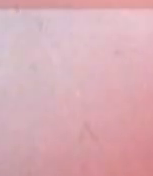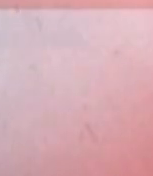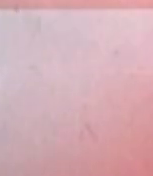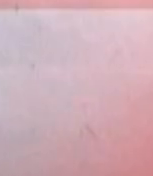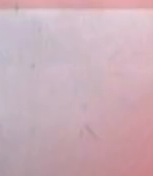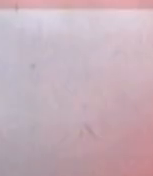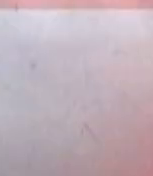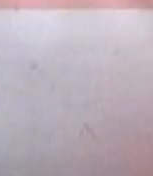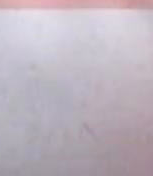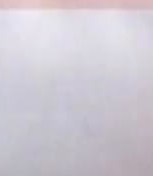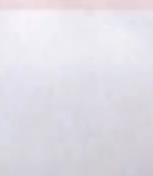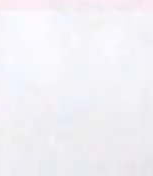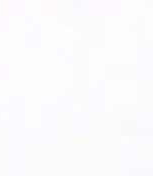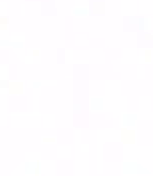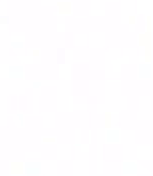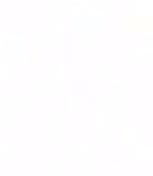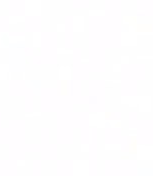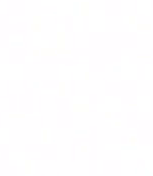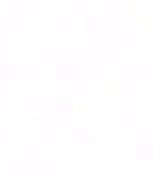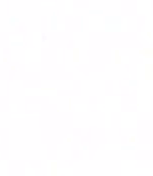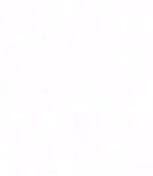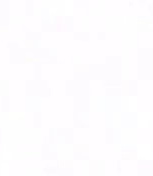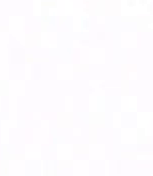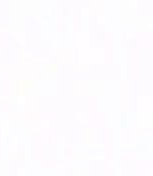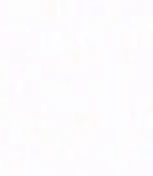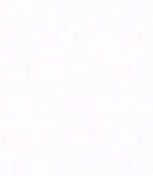el camino de la barbarie.